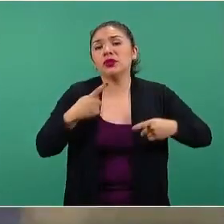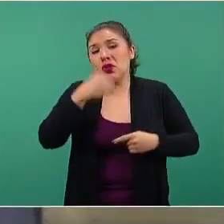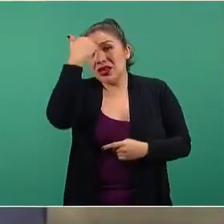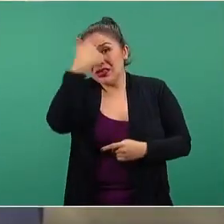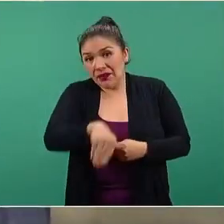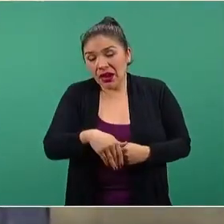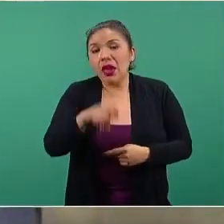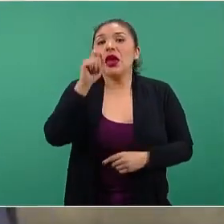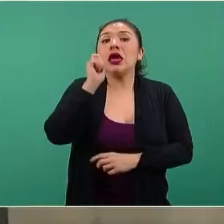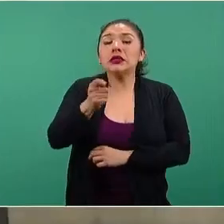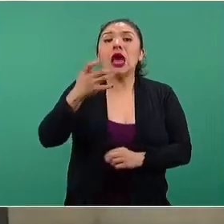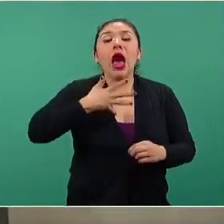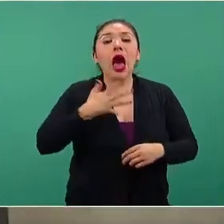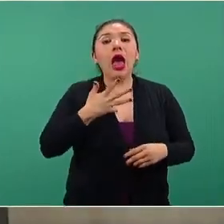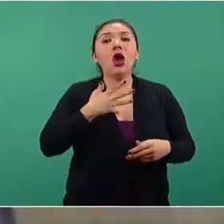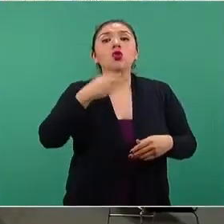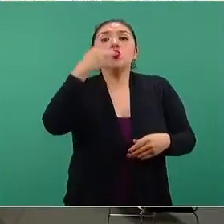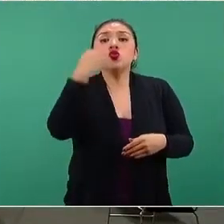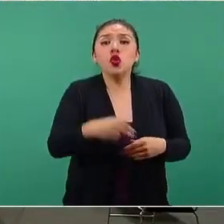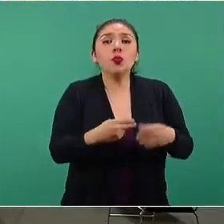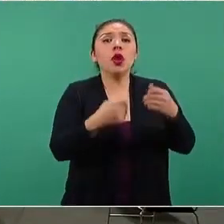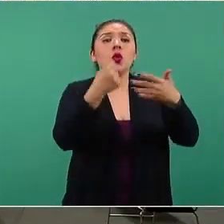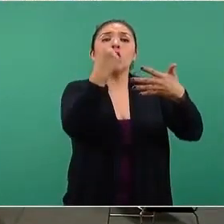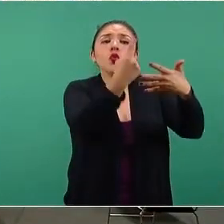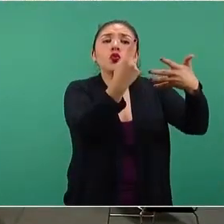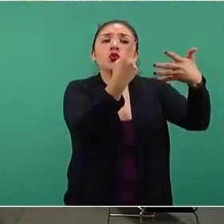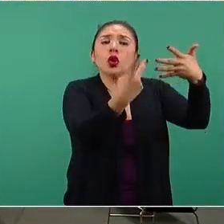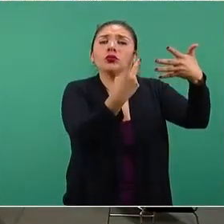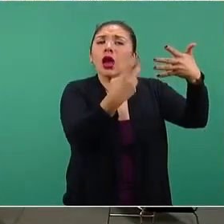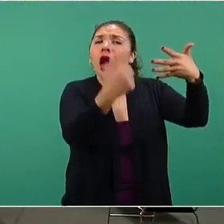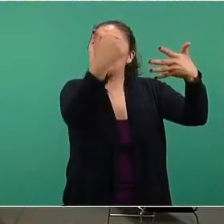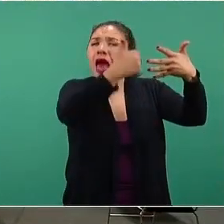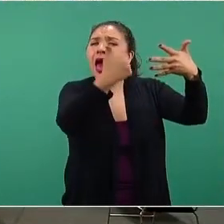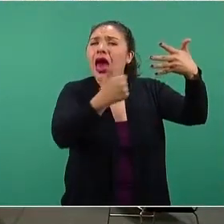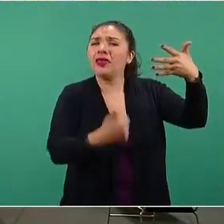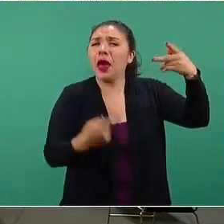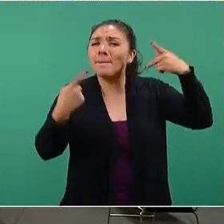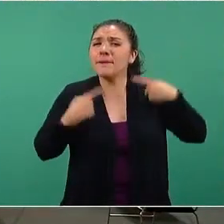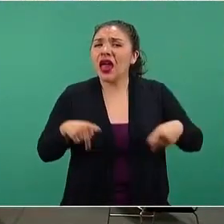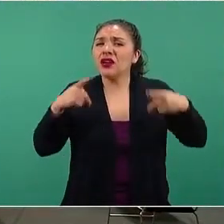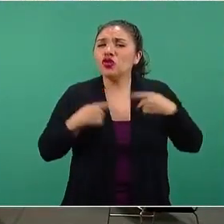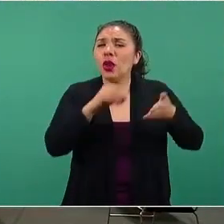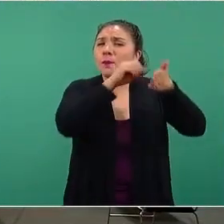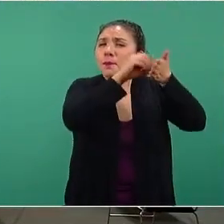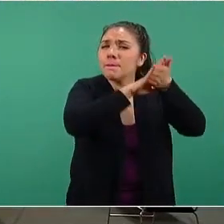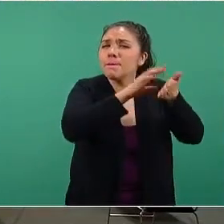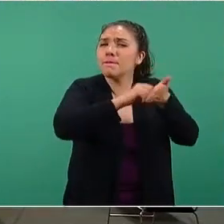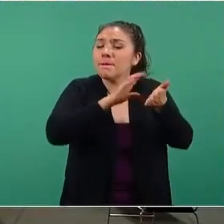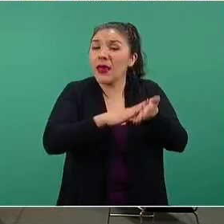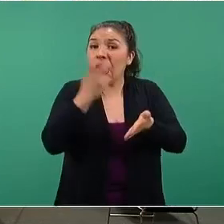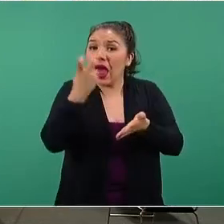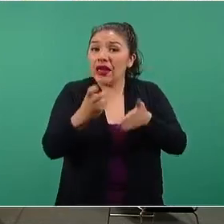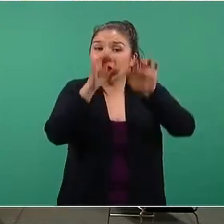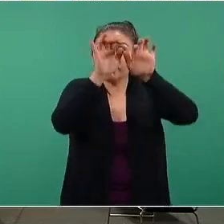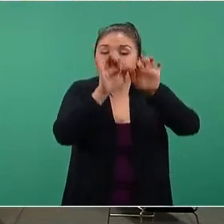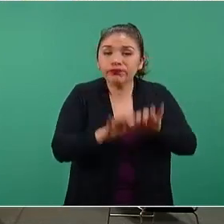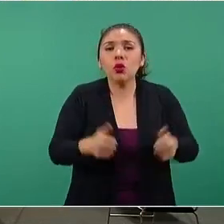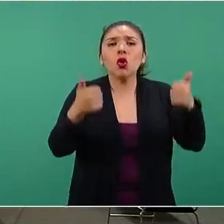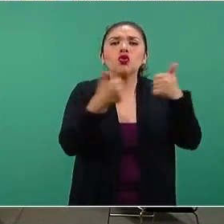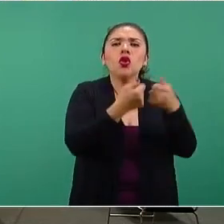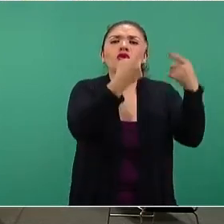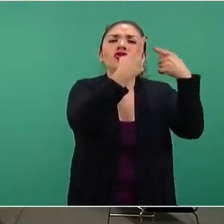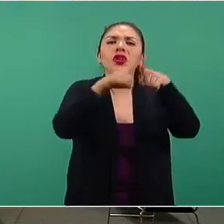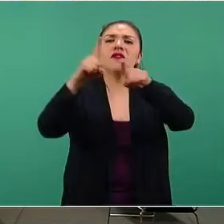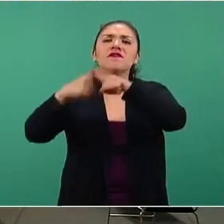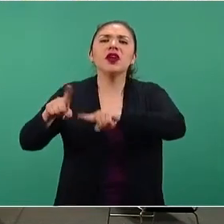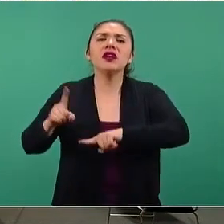Quiere decir que hay un registro para cada persona y que este registro se identifica por